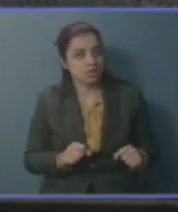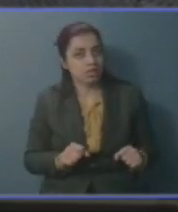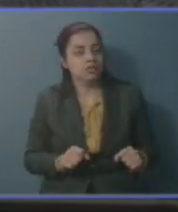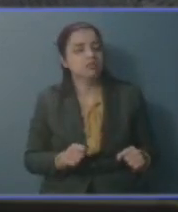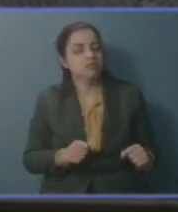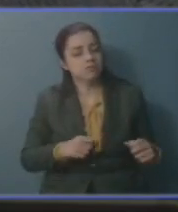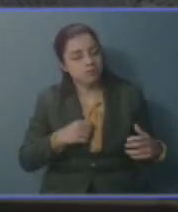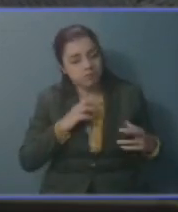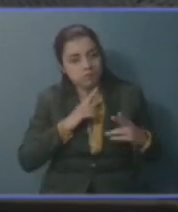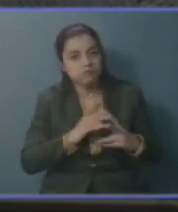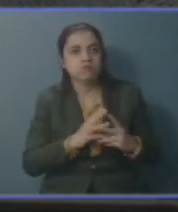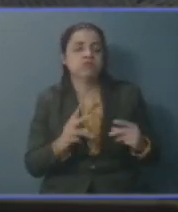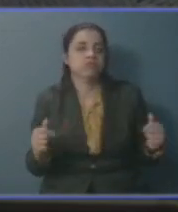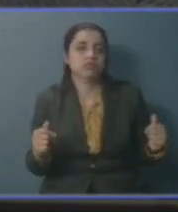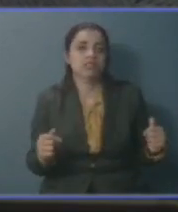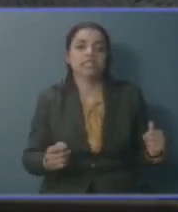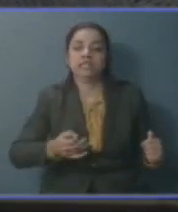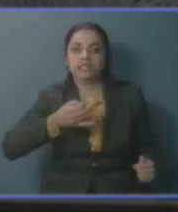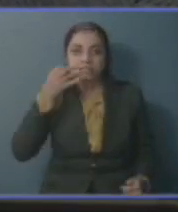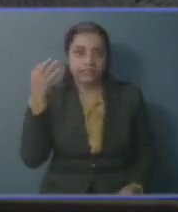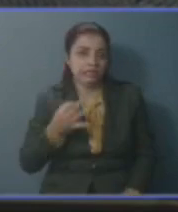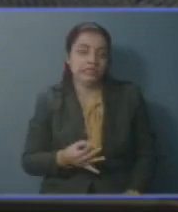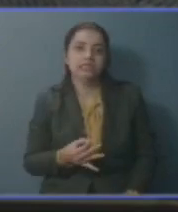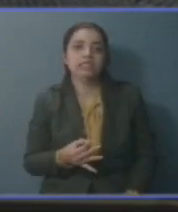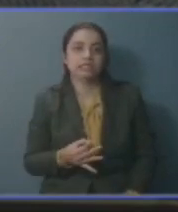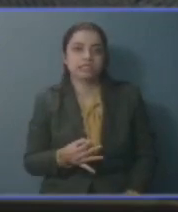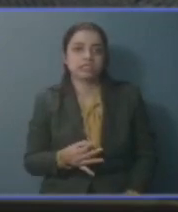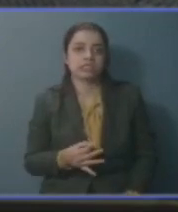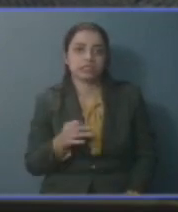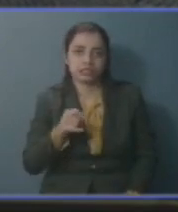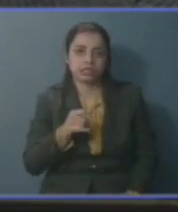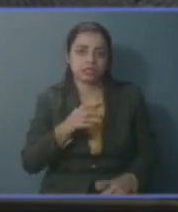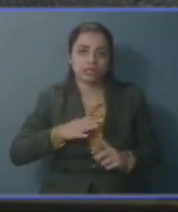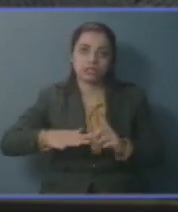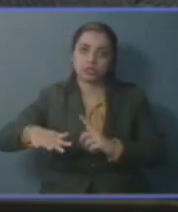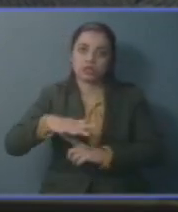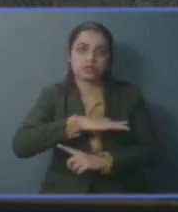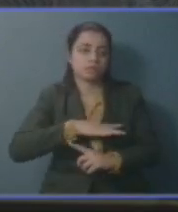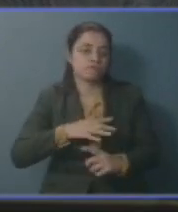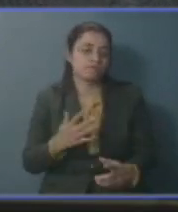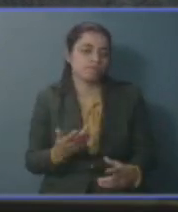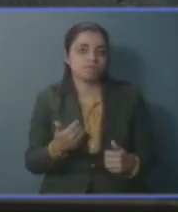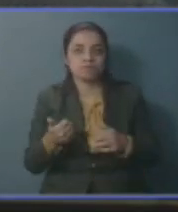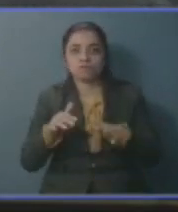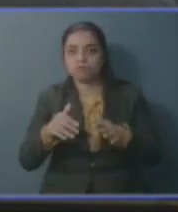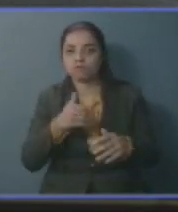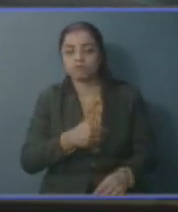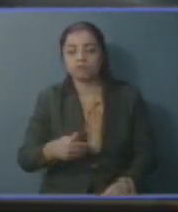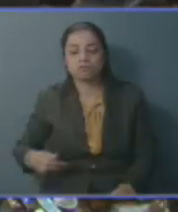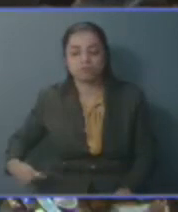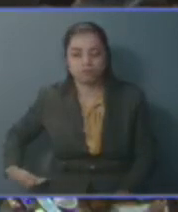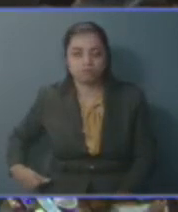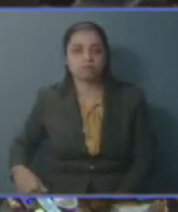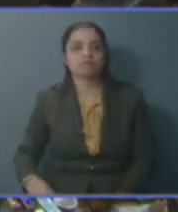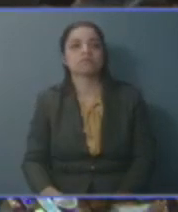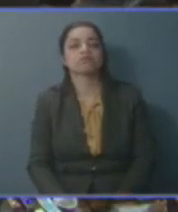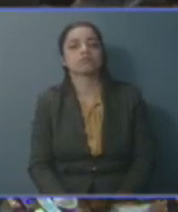hacerle frente, como debe ser, a esta situación que estamos viviendo. Gracias, señor presidente.